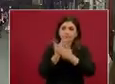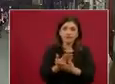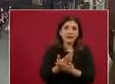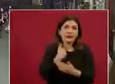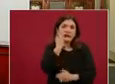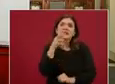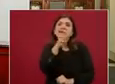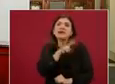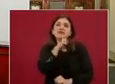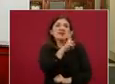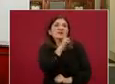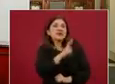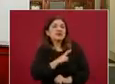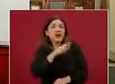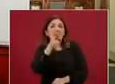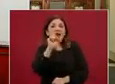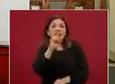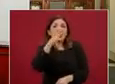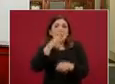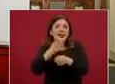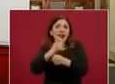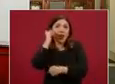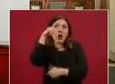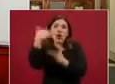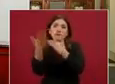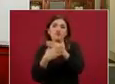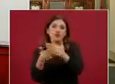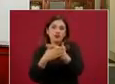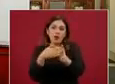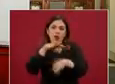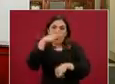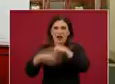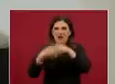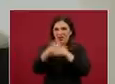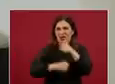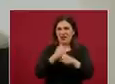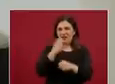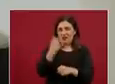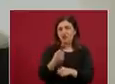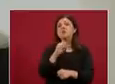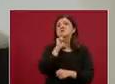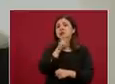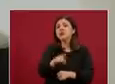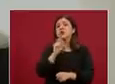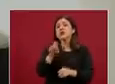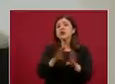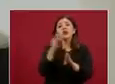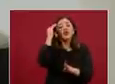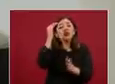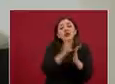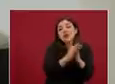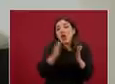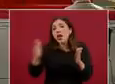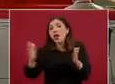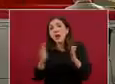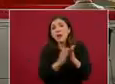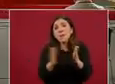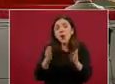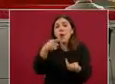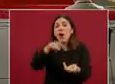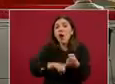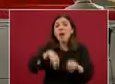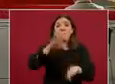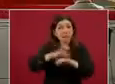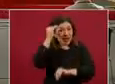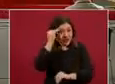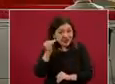todos los resultados de la fase 3 que se verán a fin de año, porque precisamente también en la medida del tiempo y a